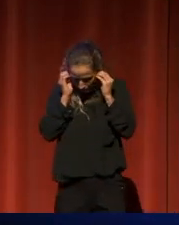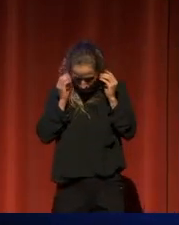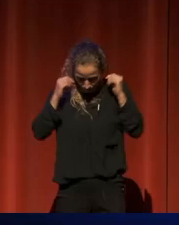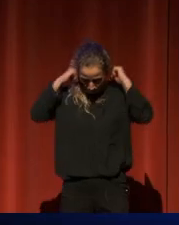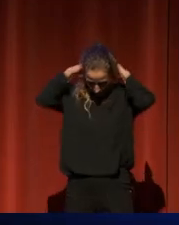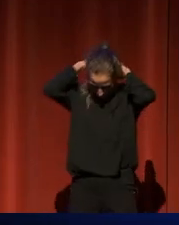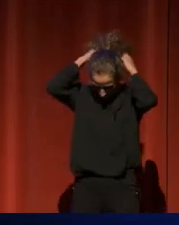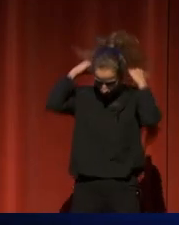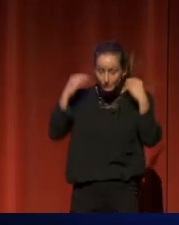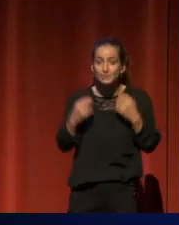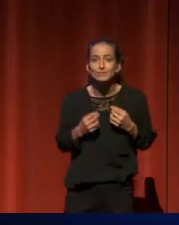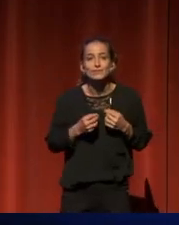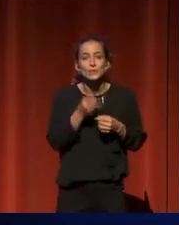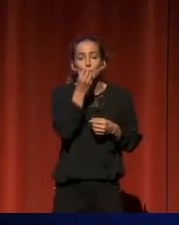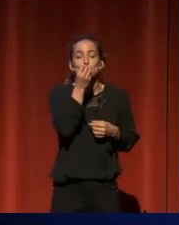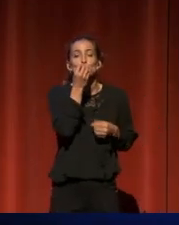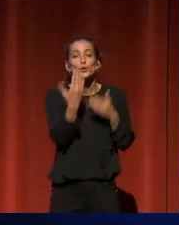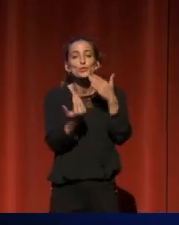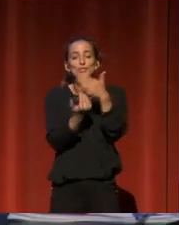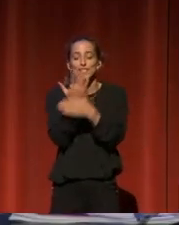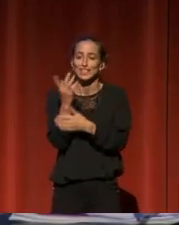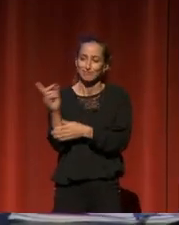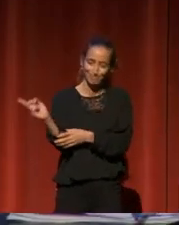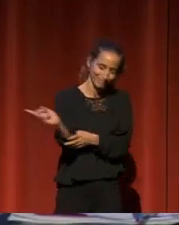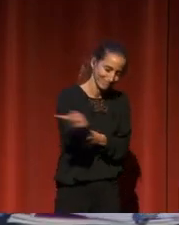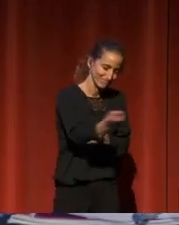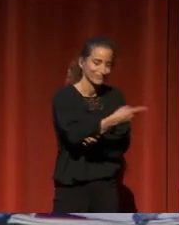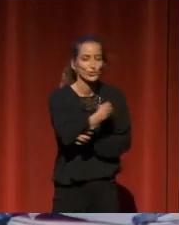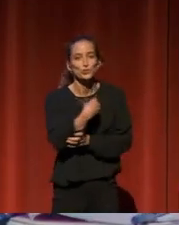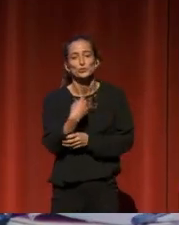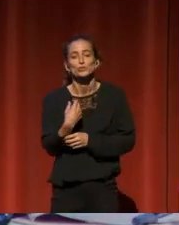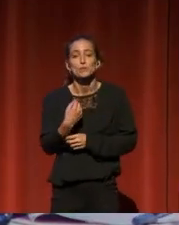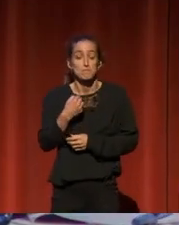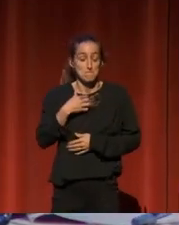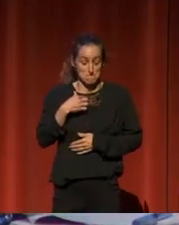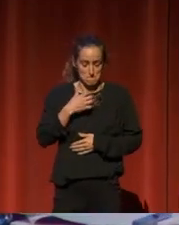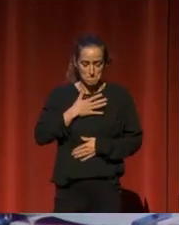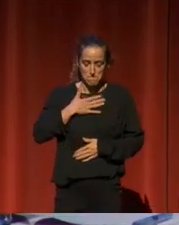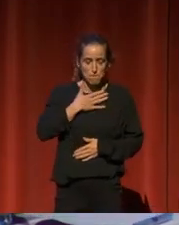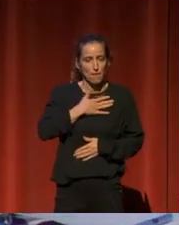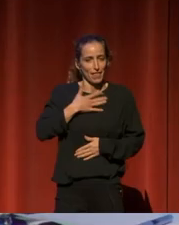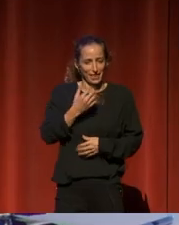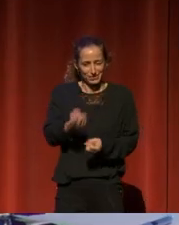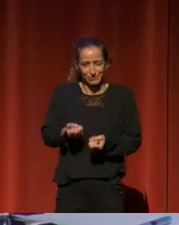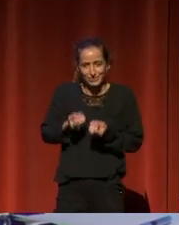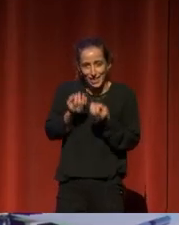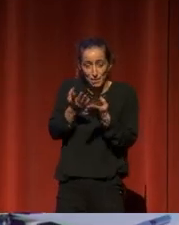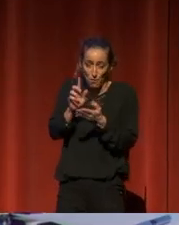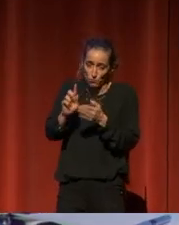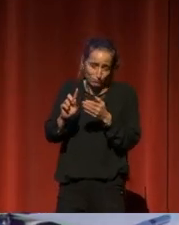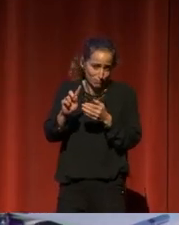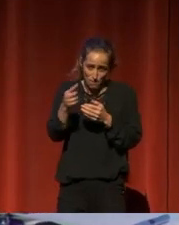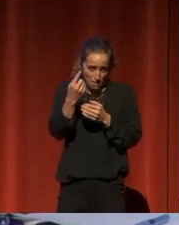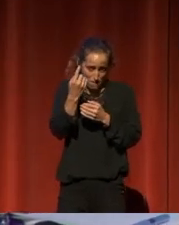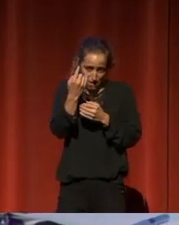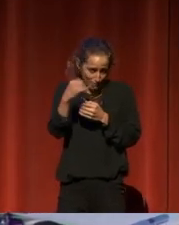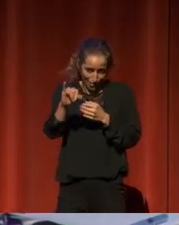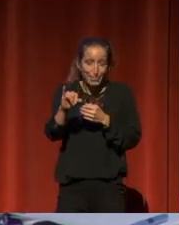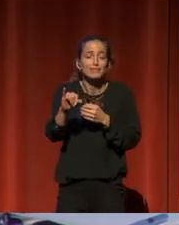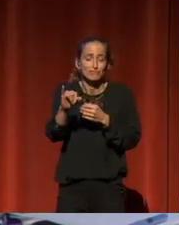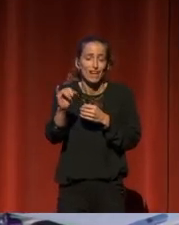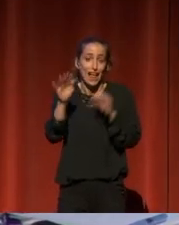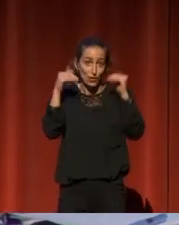gracias Buenos días a todos es para m uner por primera vez al congreso una sesión